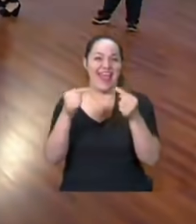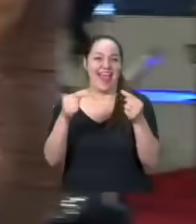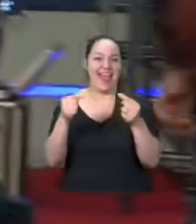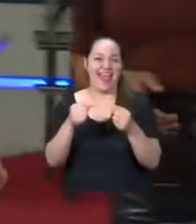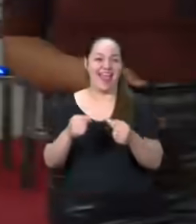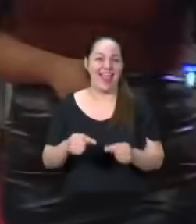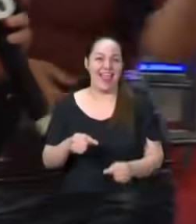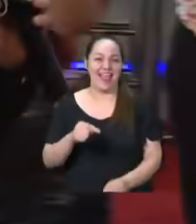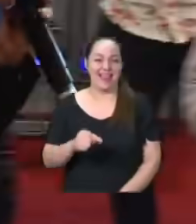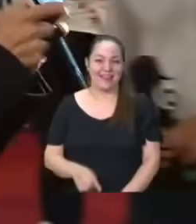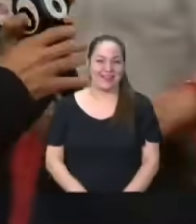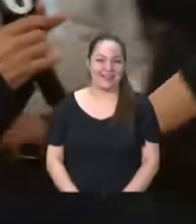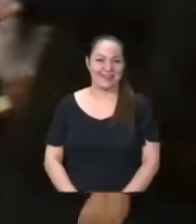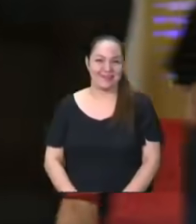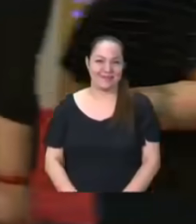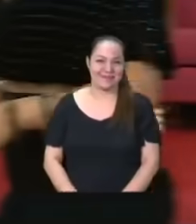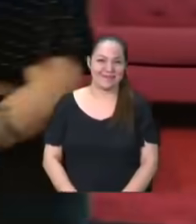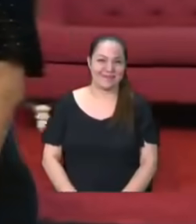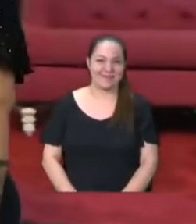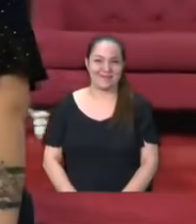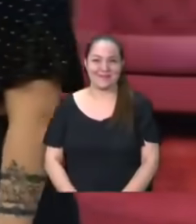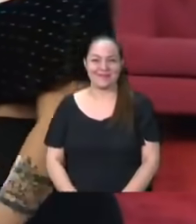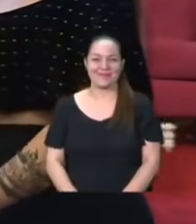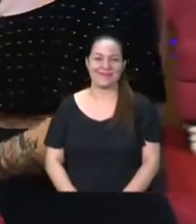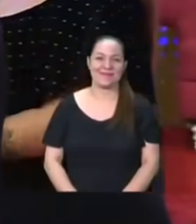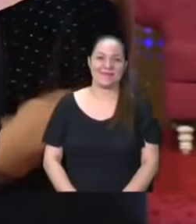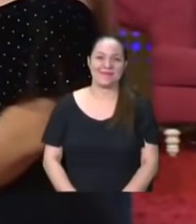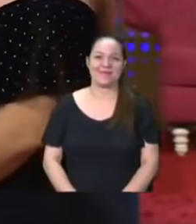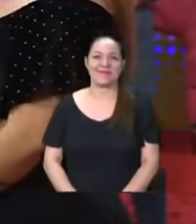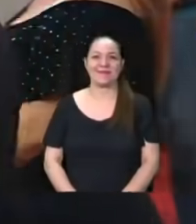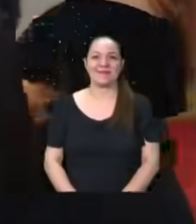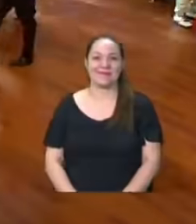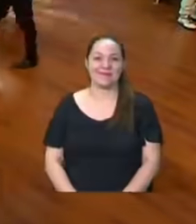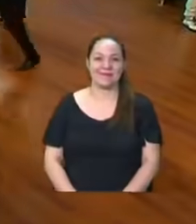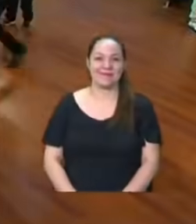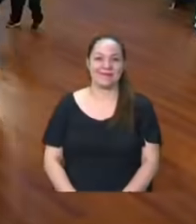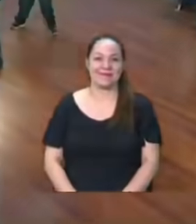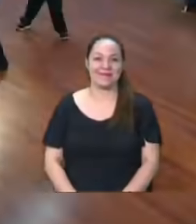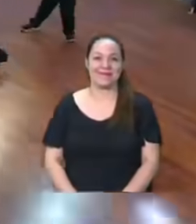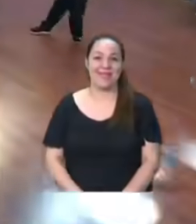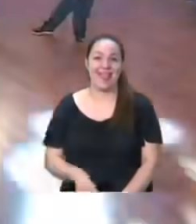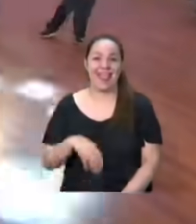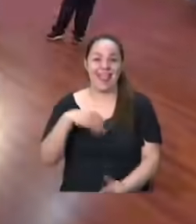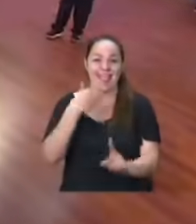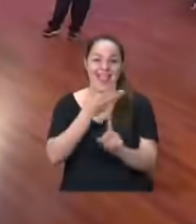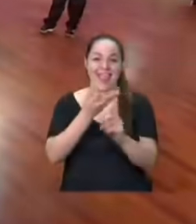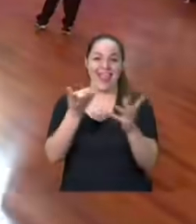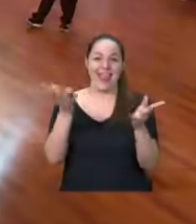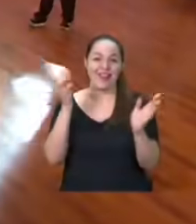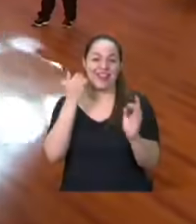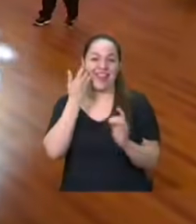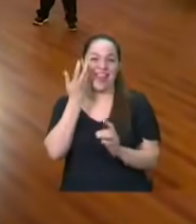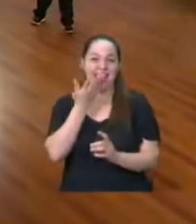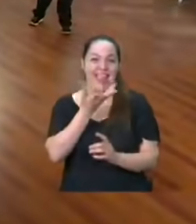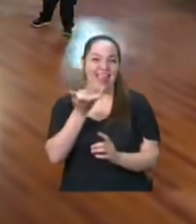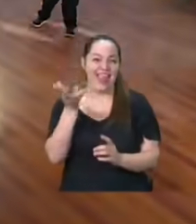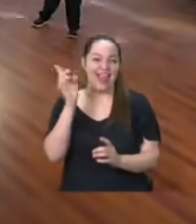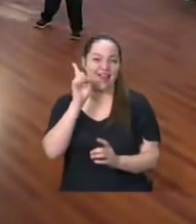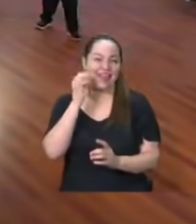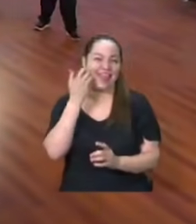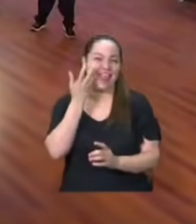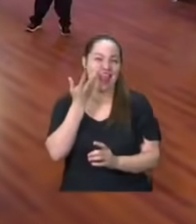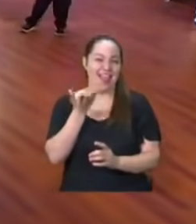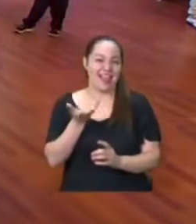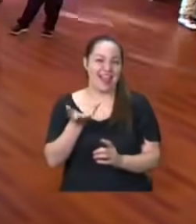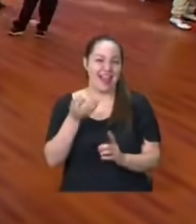Ella lo que quiere, ella lo que quiere, ella lo que quiere, que le den... ¡La reta! Ella lo que quiere, ella lo que quiere, ella lo